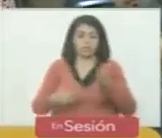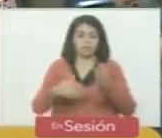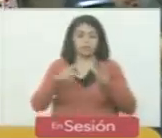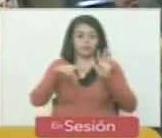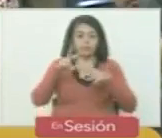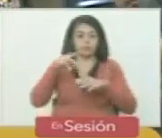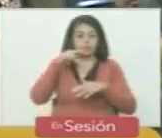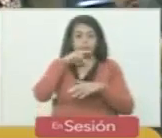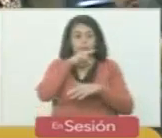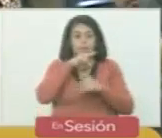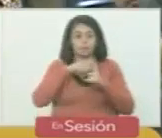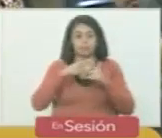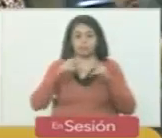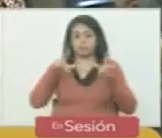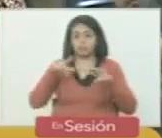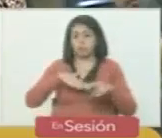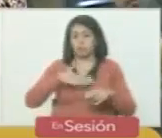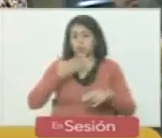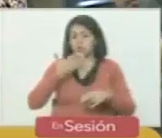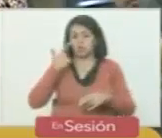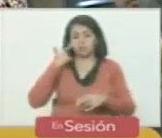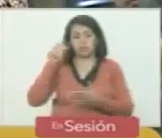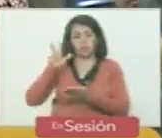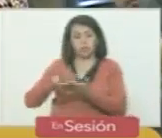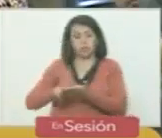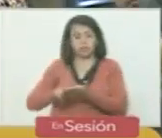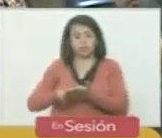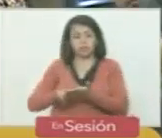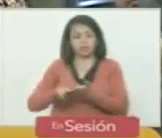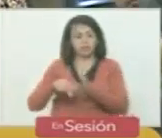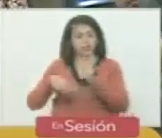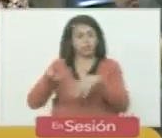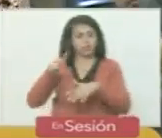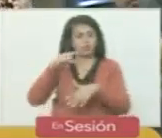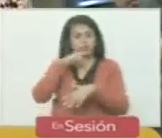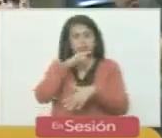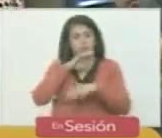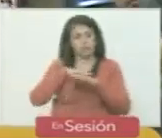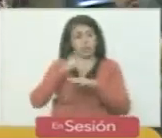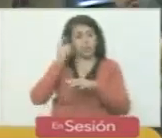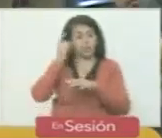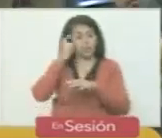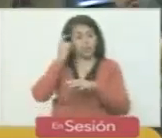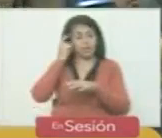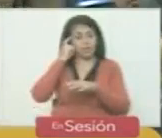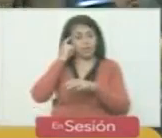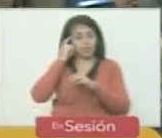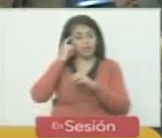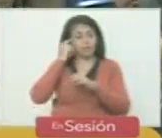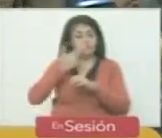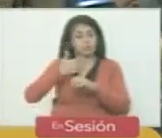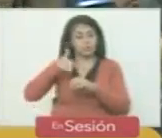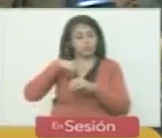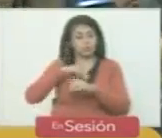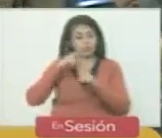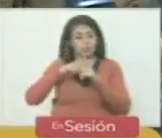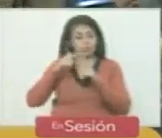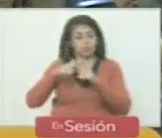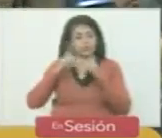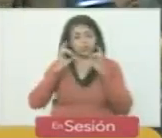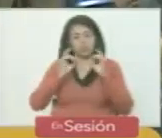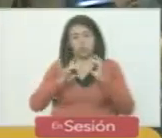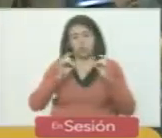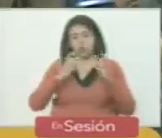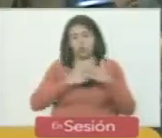12 de octubre. Jamás podíamos aprobar el 12 de octubre, porque era un día luctuoso para nosotros, un día de